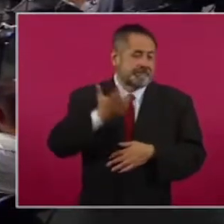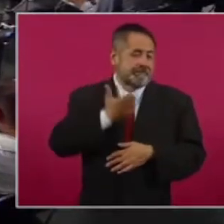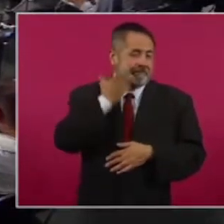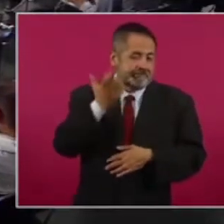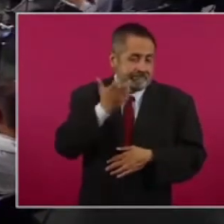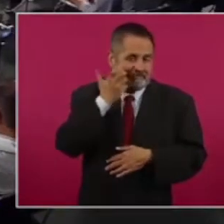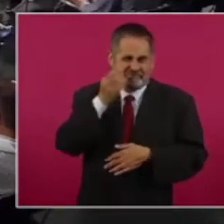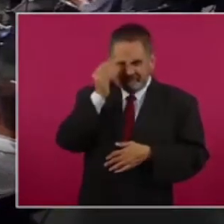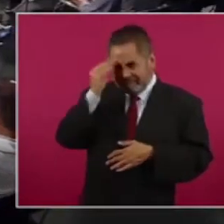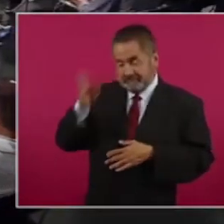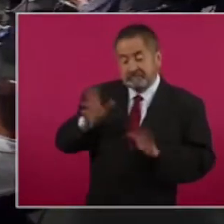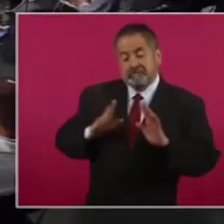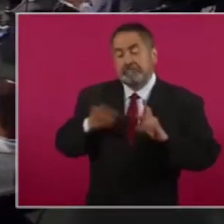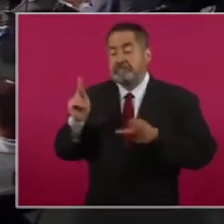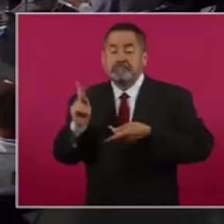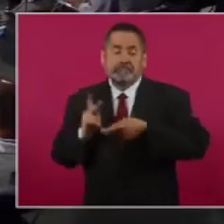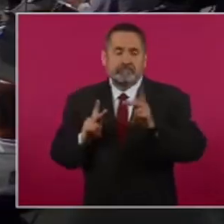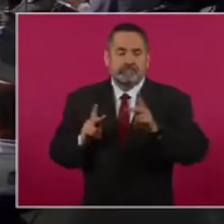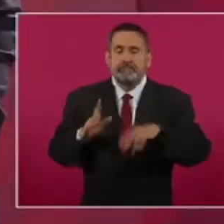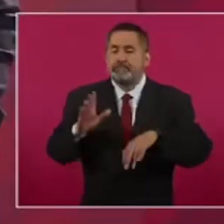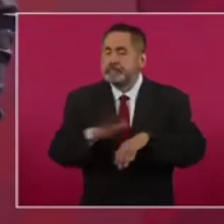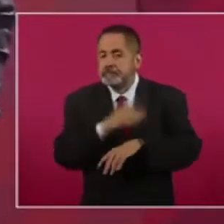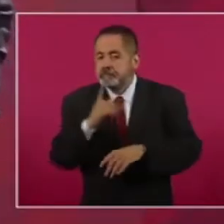Tiene que ver con la molestia